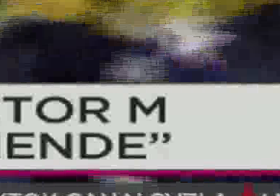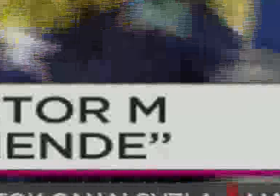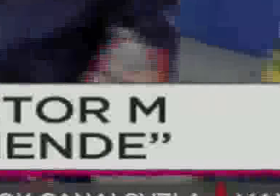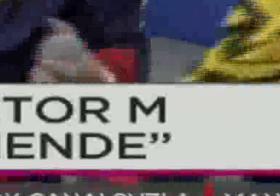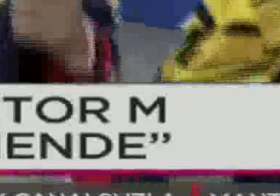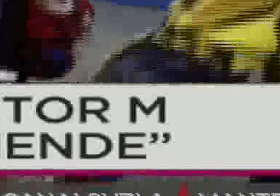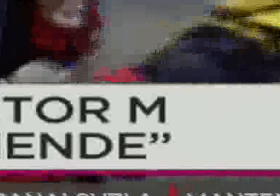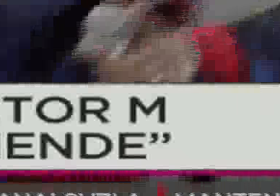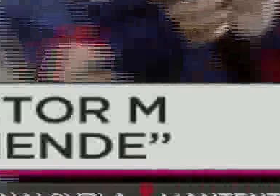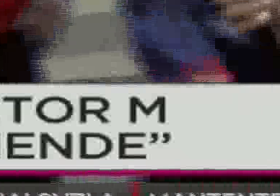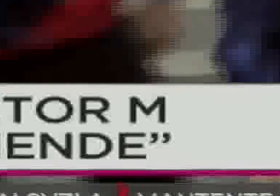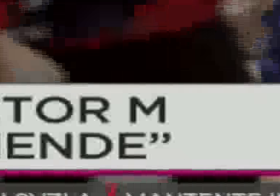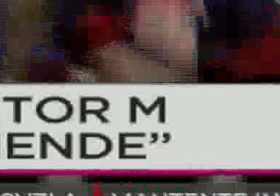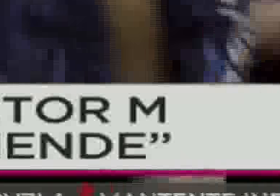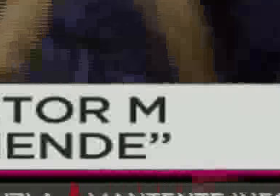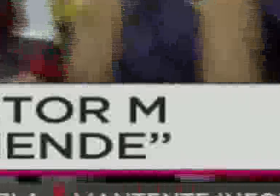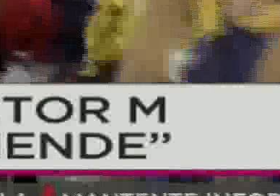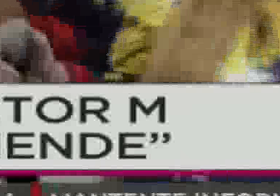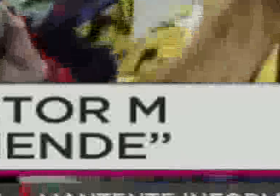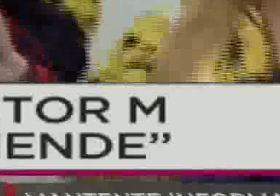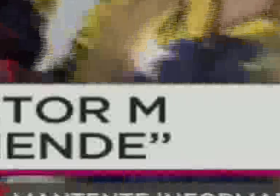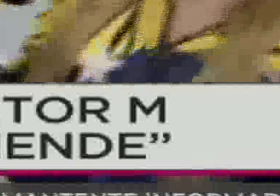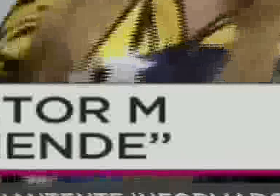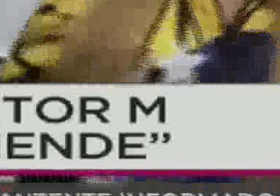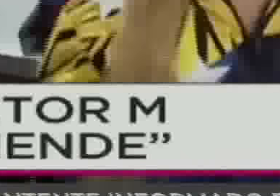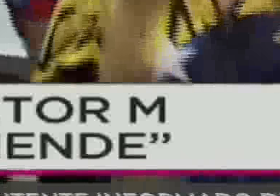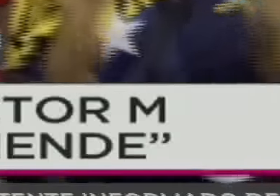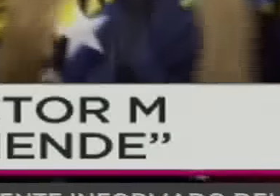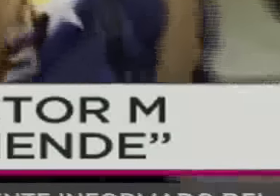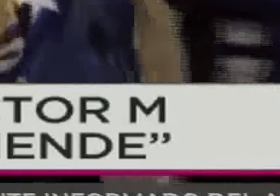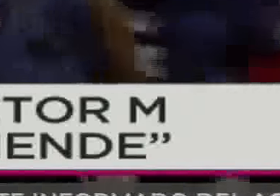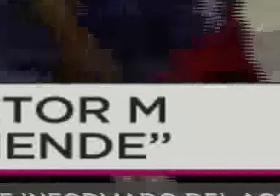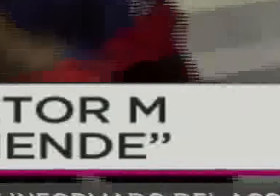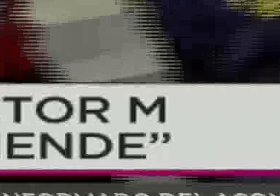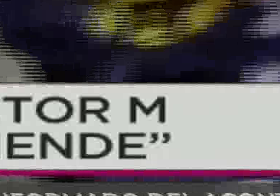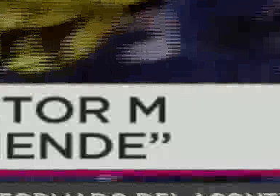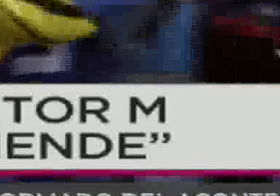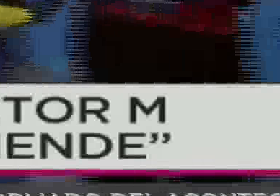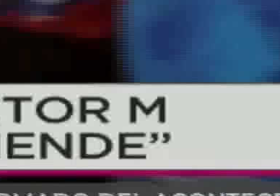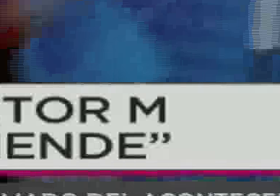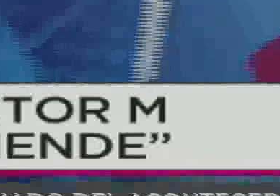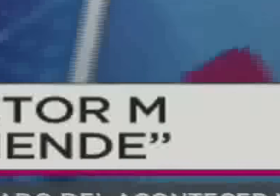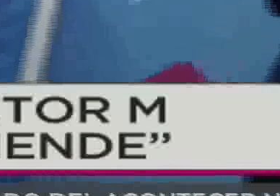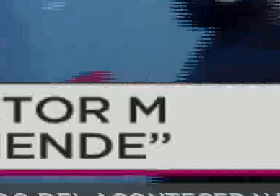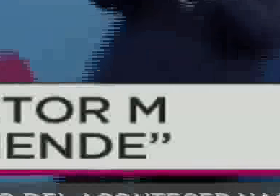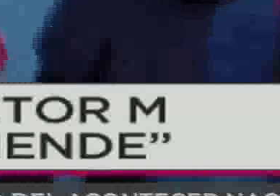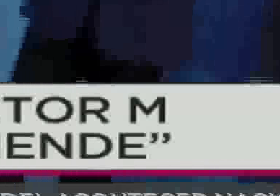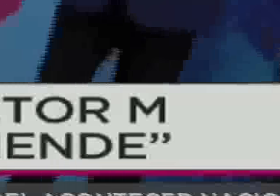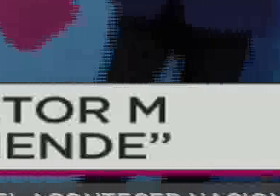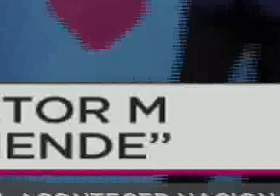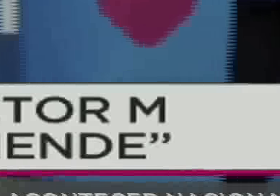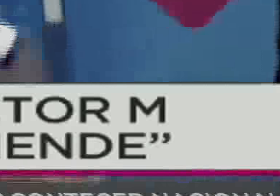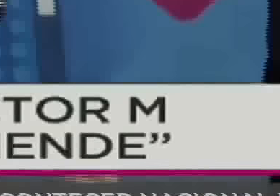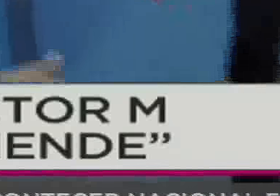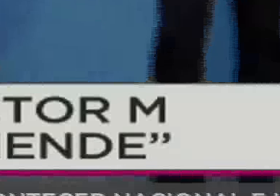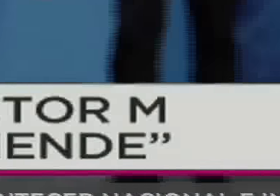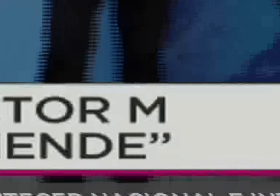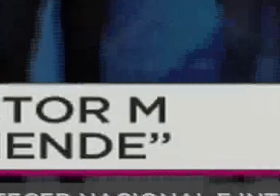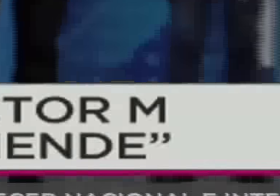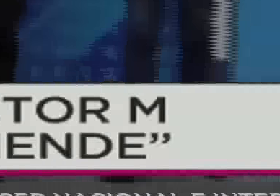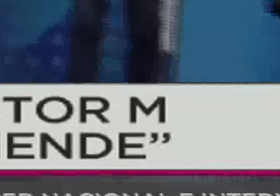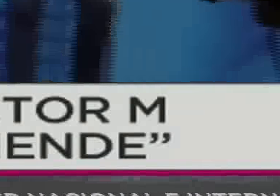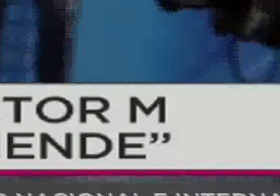La comida, una ayuda humanitaria, hay que buscando una salida. Pero el pueblo inteligente nos defendió con su vida. En la batalla ya no cuentes con la tierra de Bolívar. Luego en los años siguientes, por las órdenes de Trump, aplicaron las